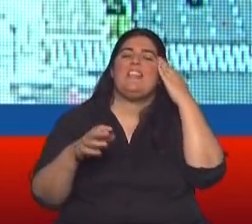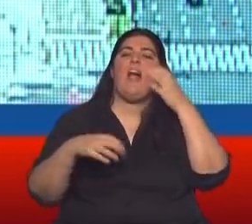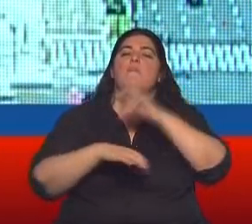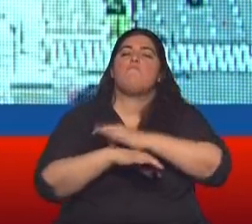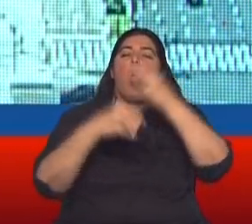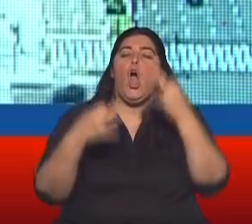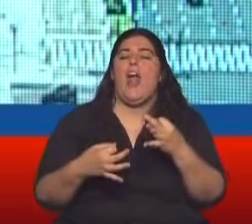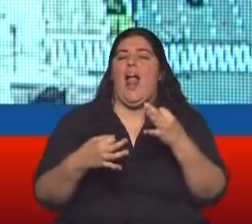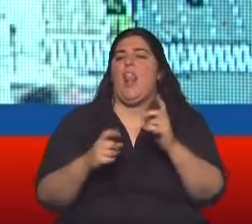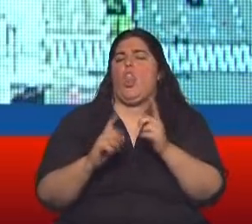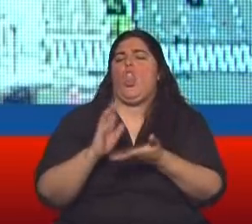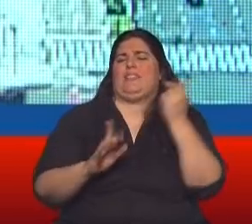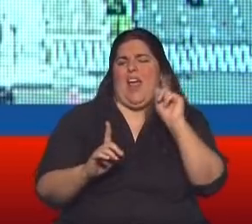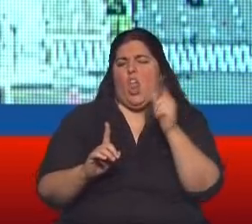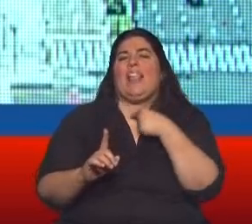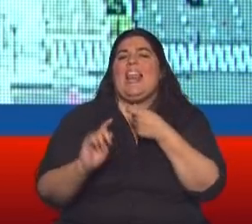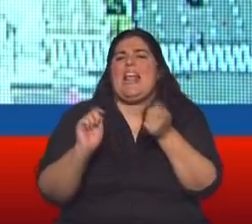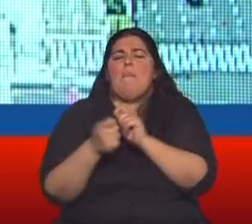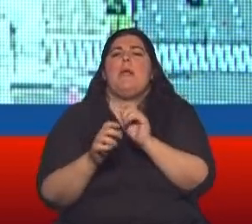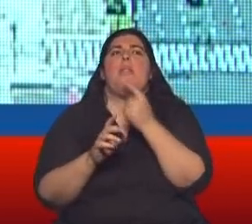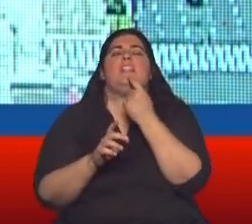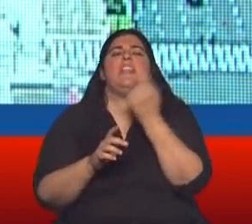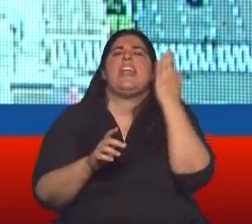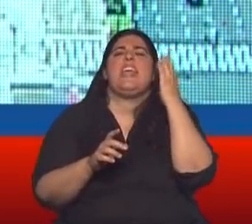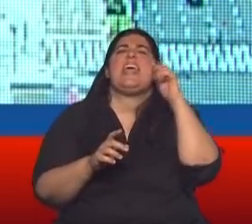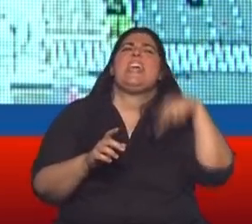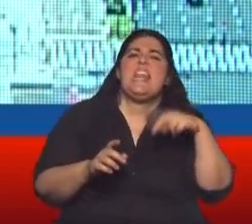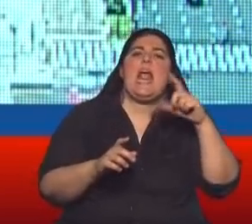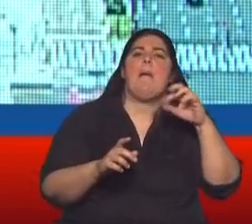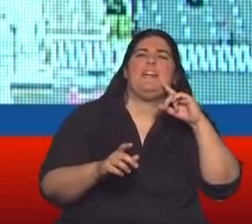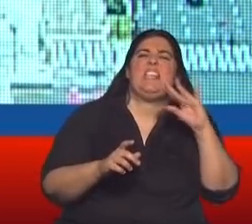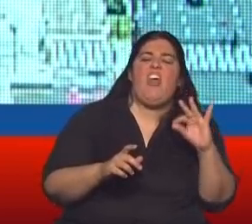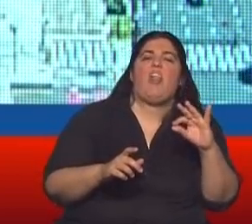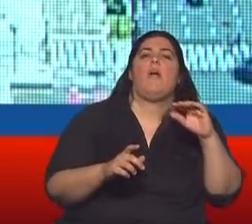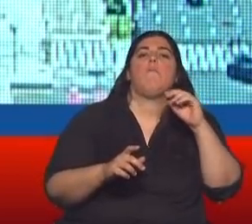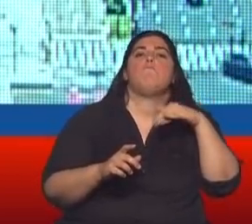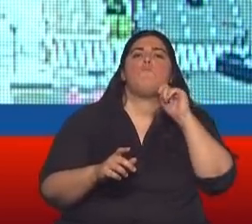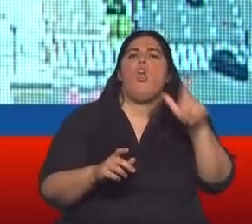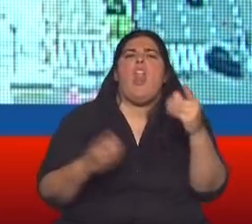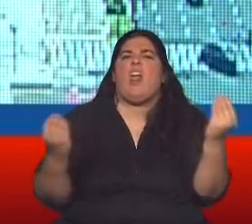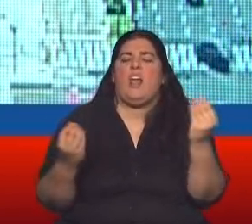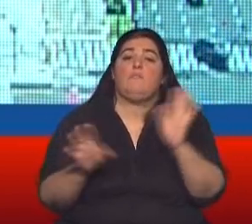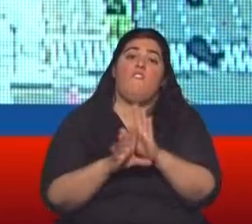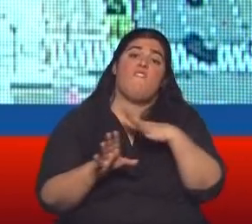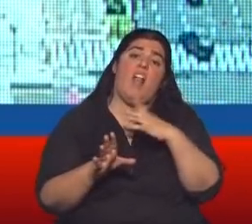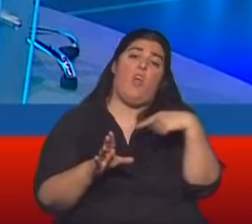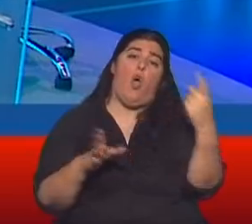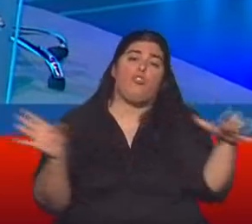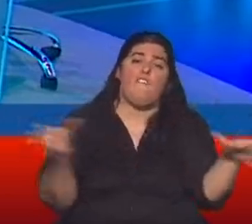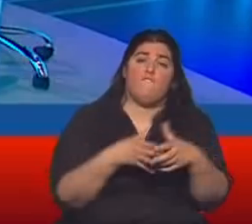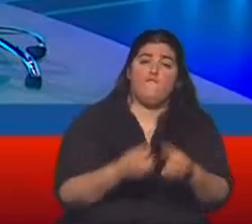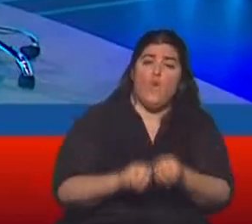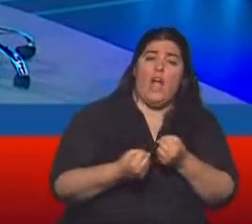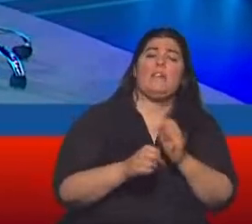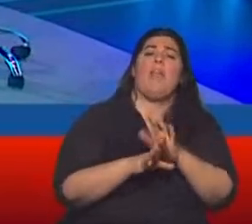a qué nos referimos cuando hablamos de incapacidad moral. Ese era el punto. Falta una fuerza hegemónica en Perú que diga, esta constitución no funciona. Reformemos